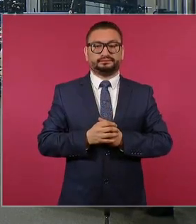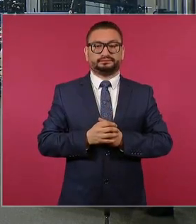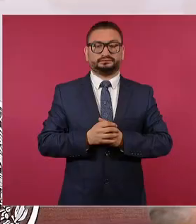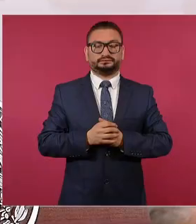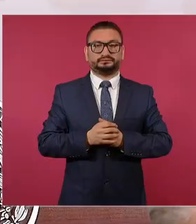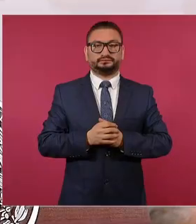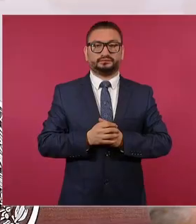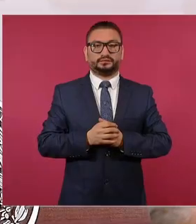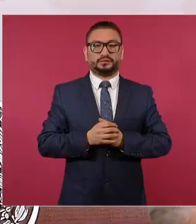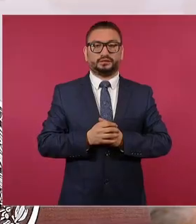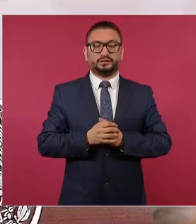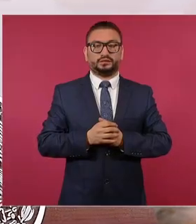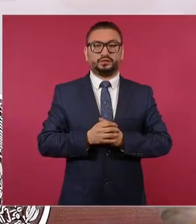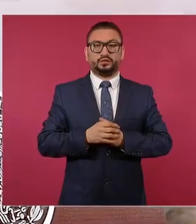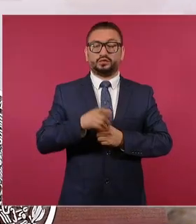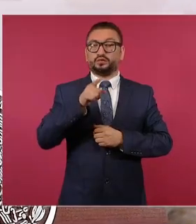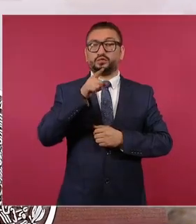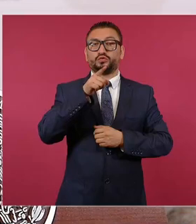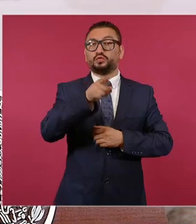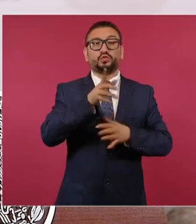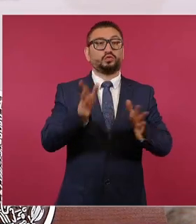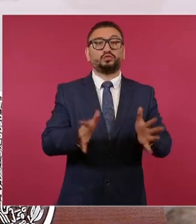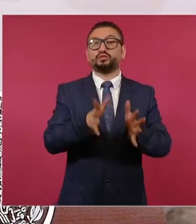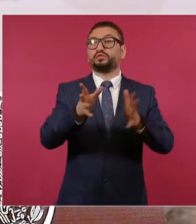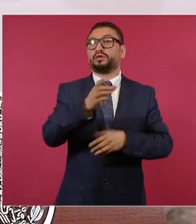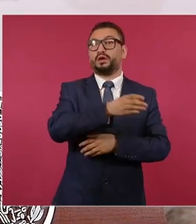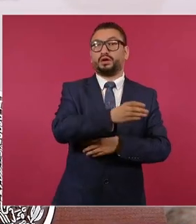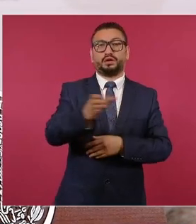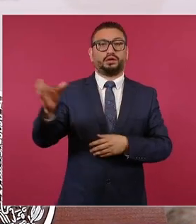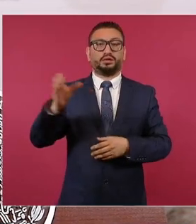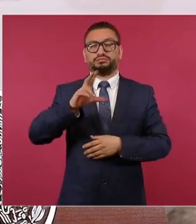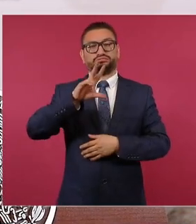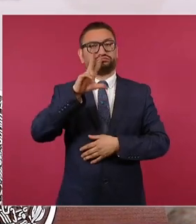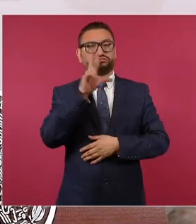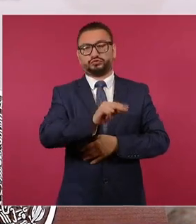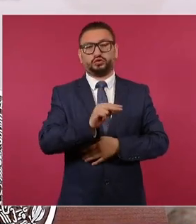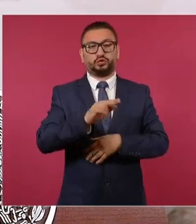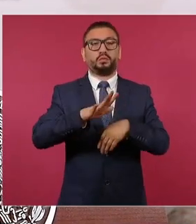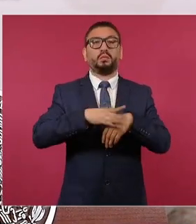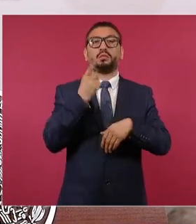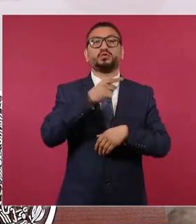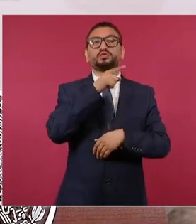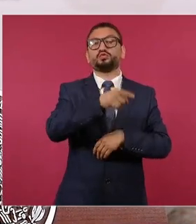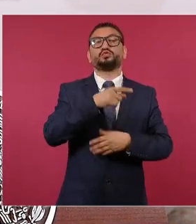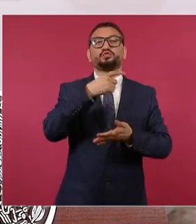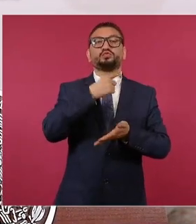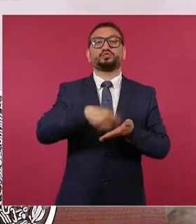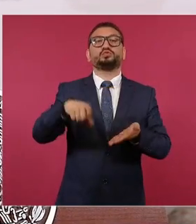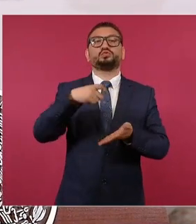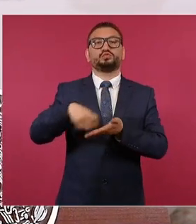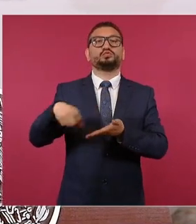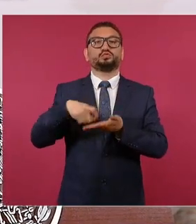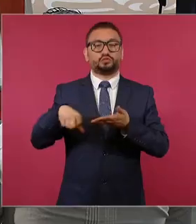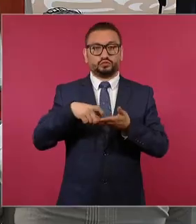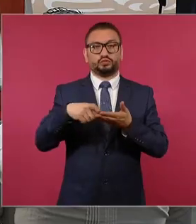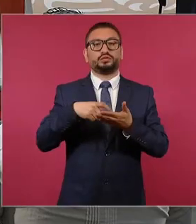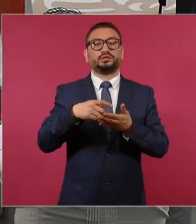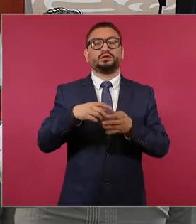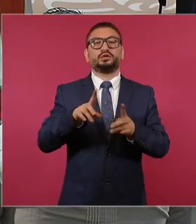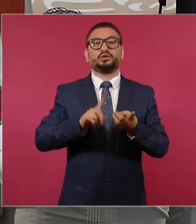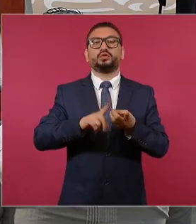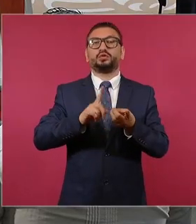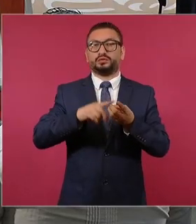No vas a fomentar el campo porque vas a comprar los granos